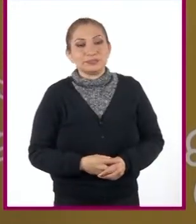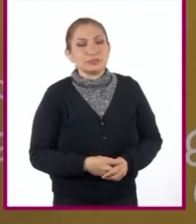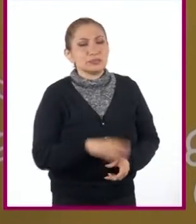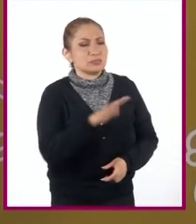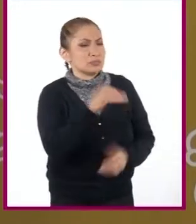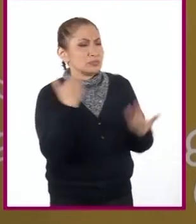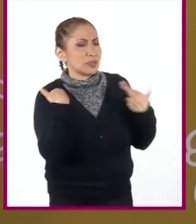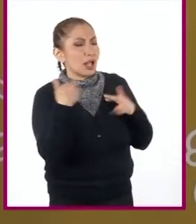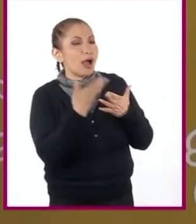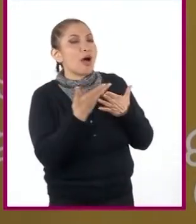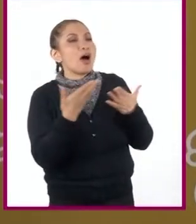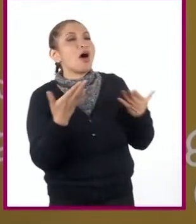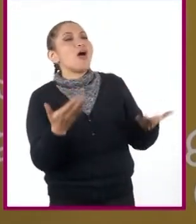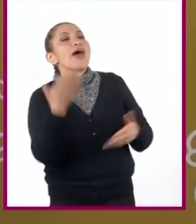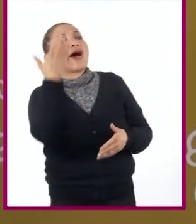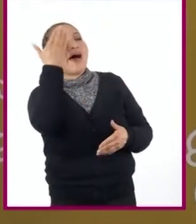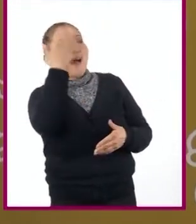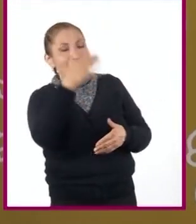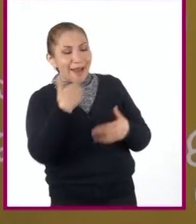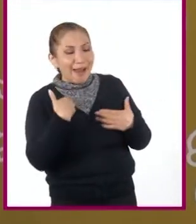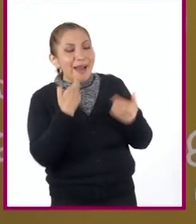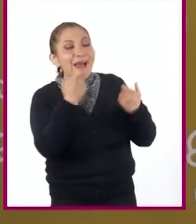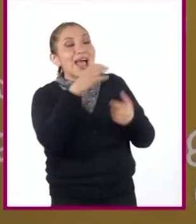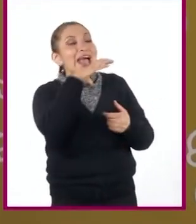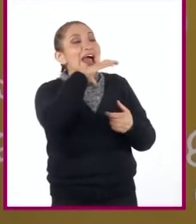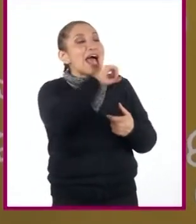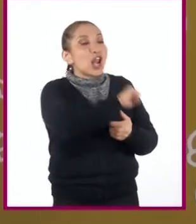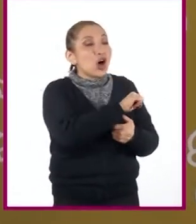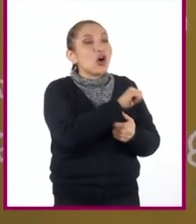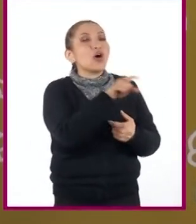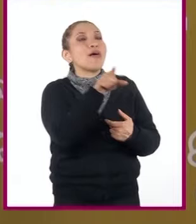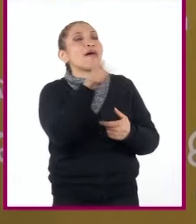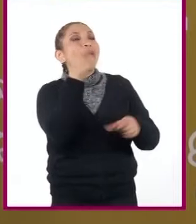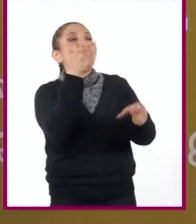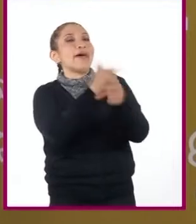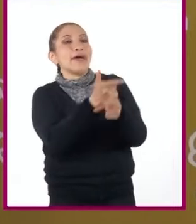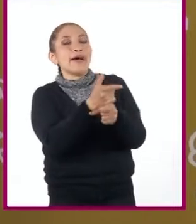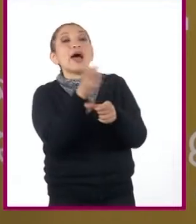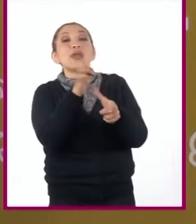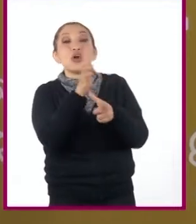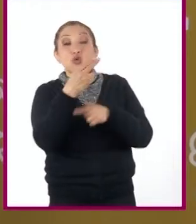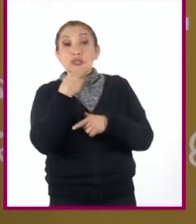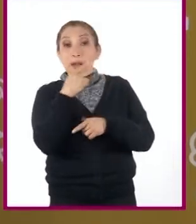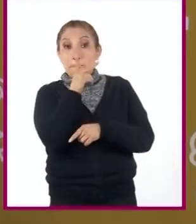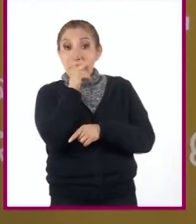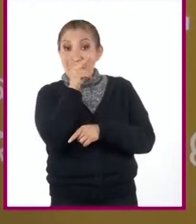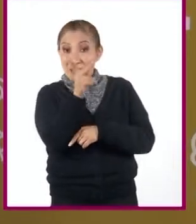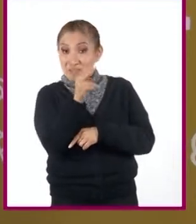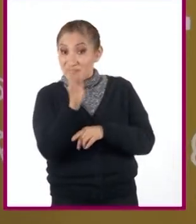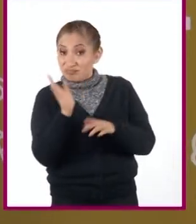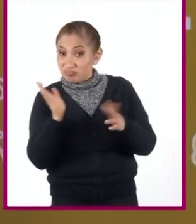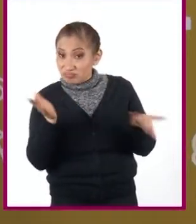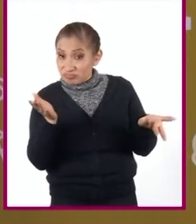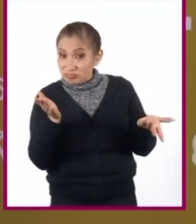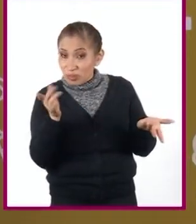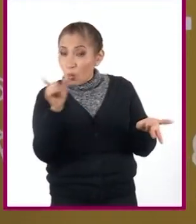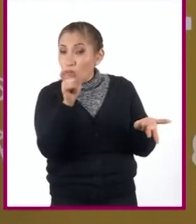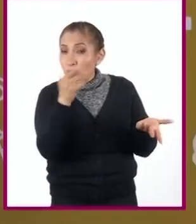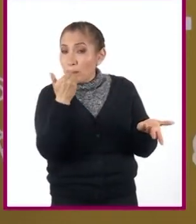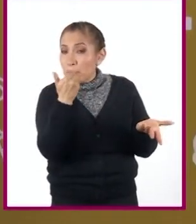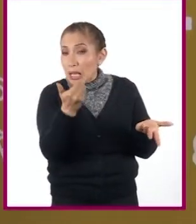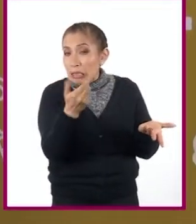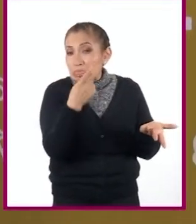Maestro, ahora que sabemos qué es el calor, podemos emplear esta palabra, pero ¿cuándo es